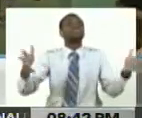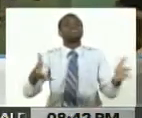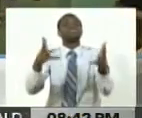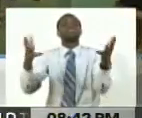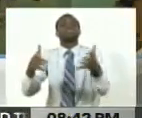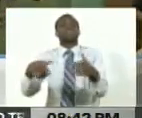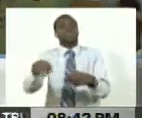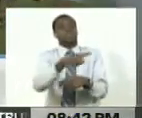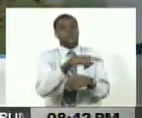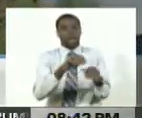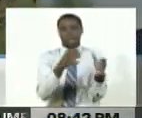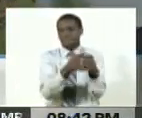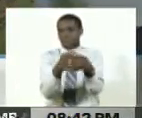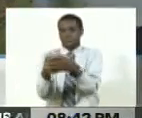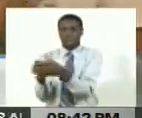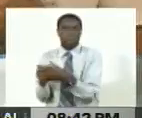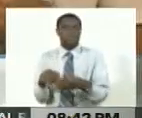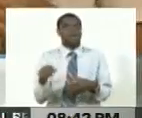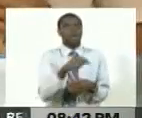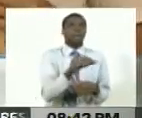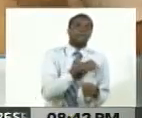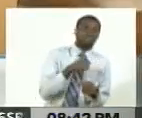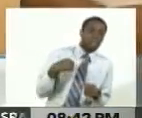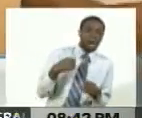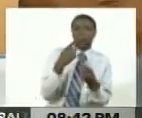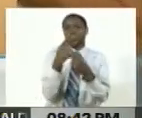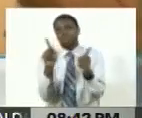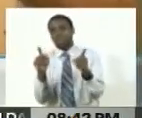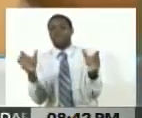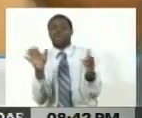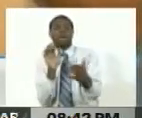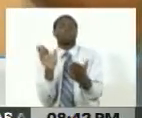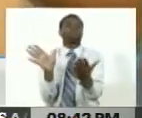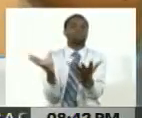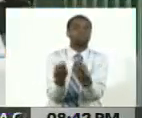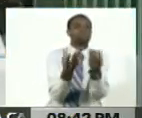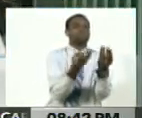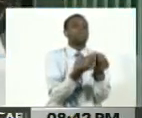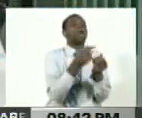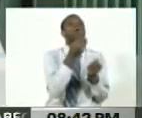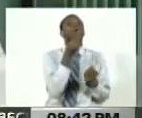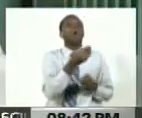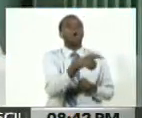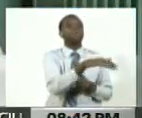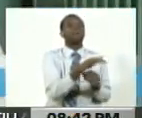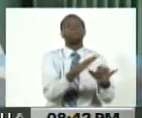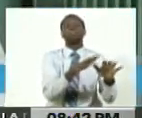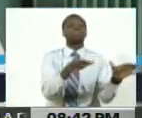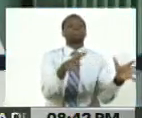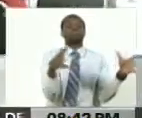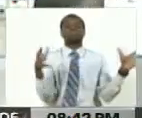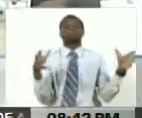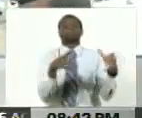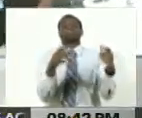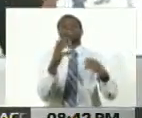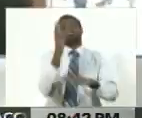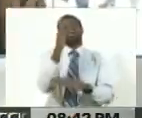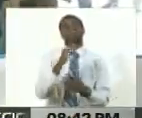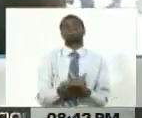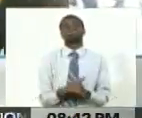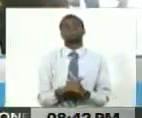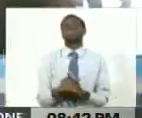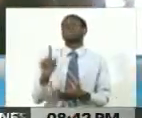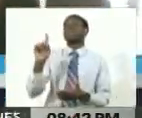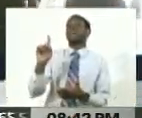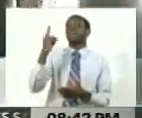de diferentes instituciones públicas y privadas para recuperar espacios para la juventud. Se realizó por primera vez un concierto con el objetivo de